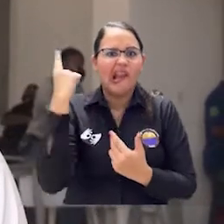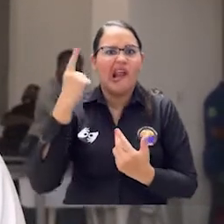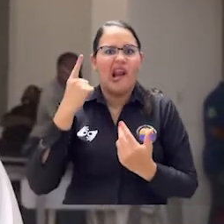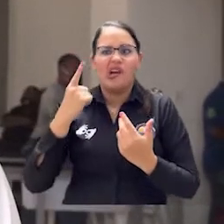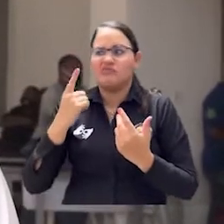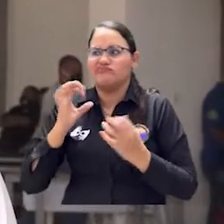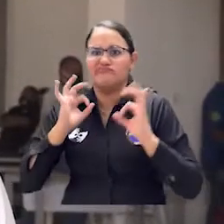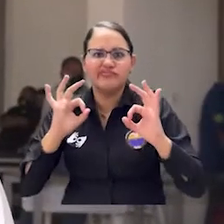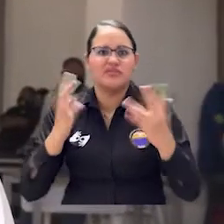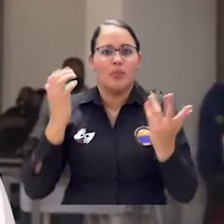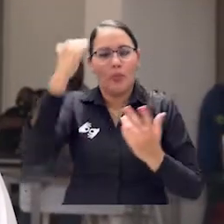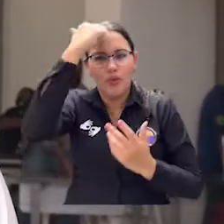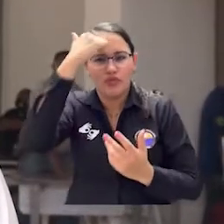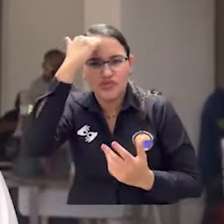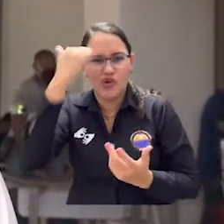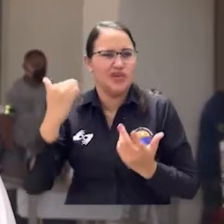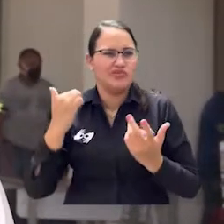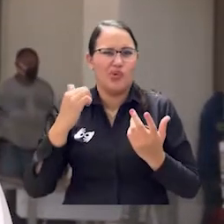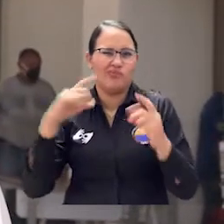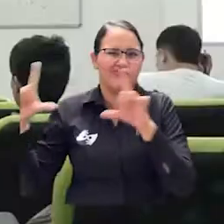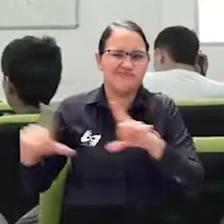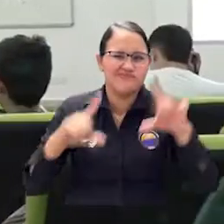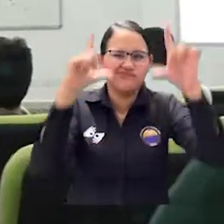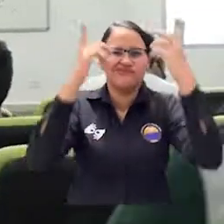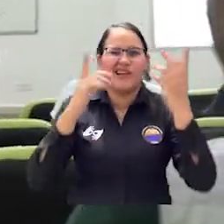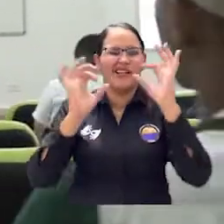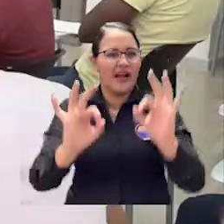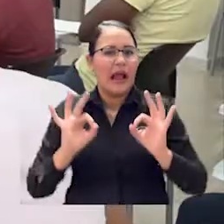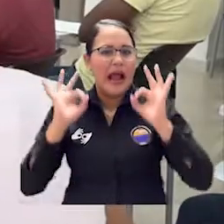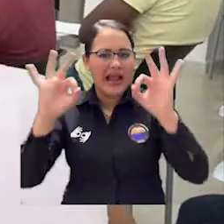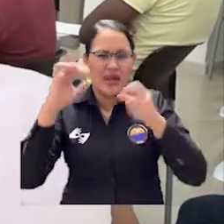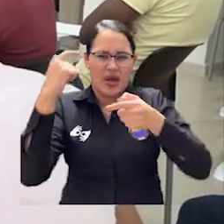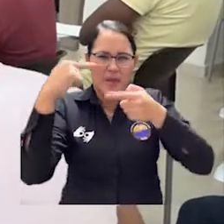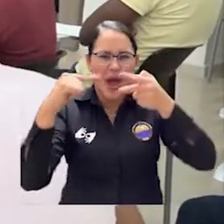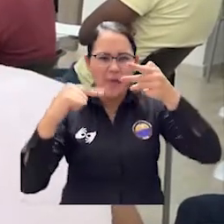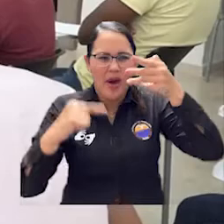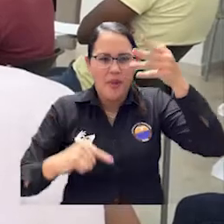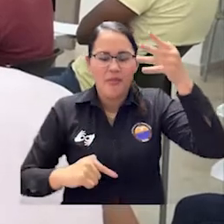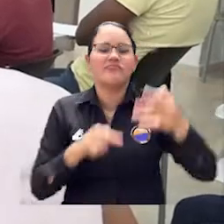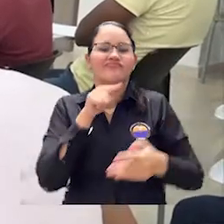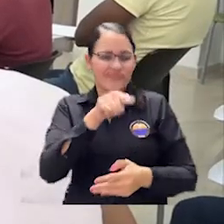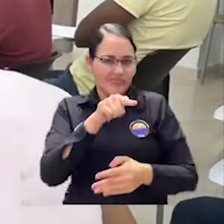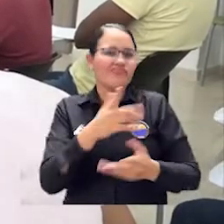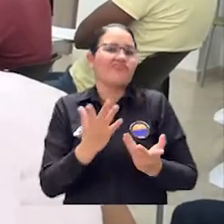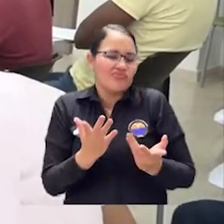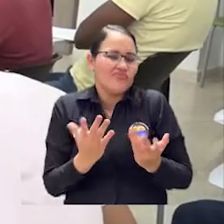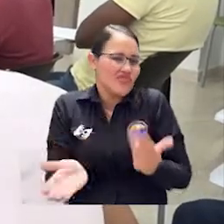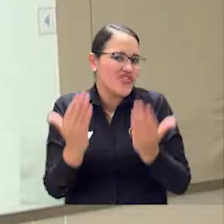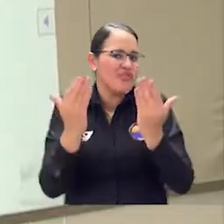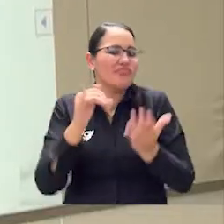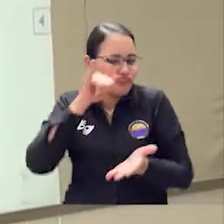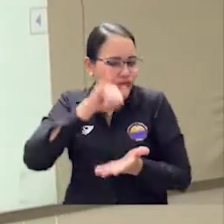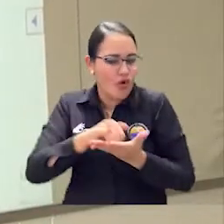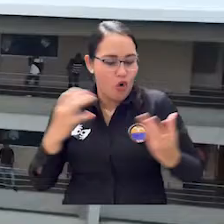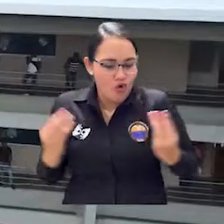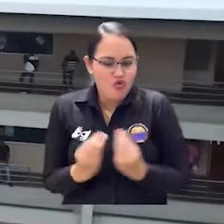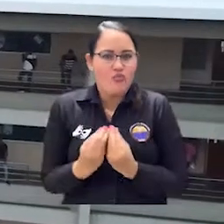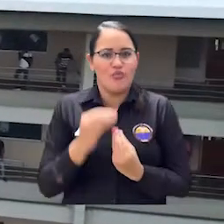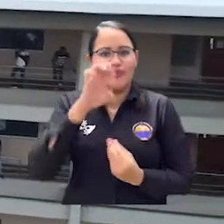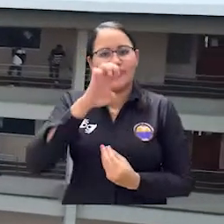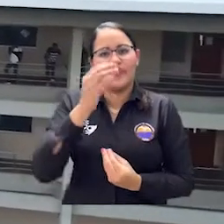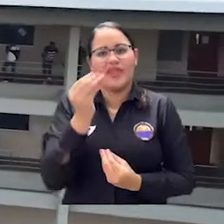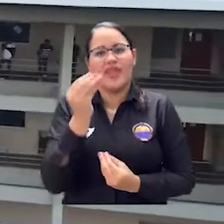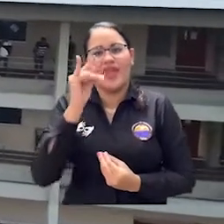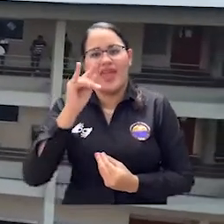tenemos, digamos, con el sector externo, digamos, por la alta titulación de nuestros profesores. En fin, por todas estas cosas,